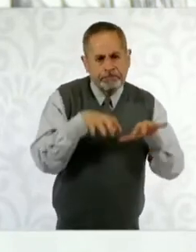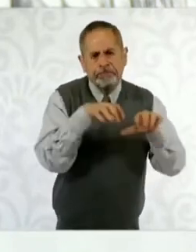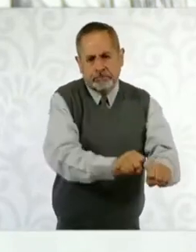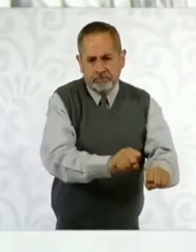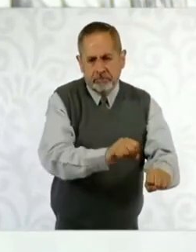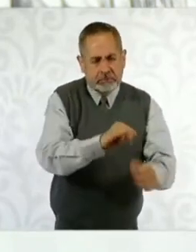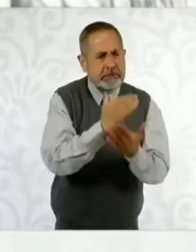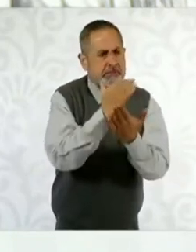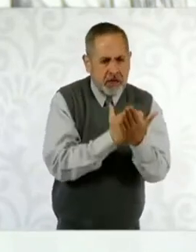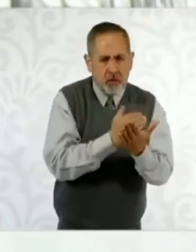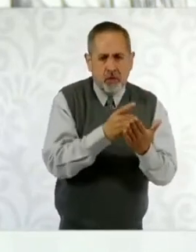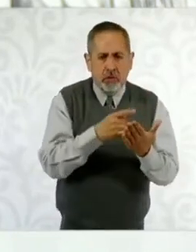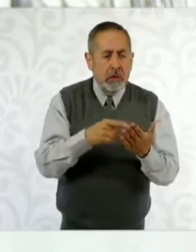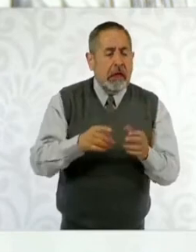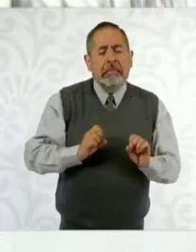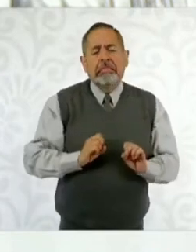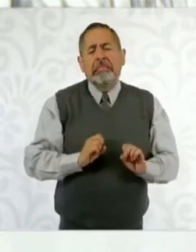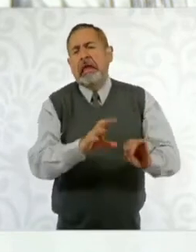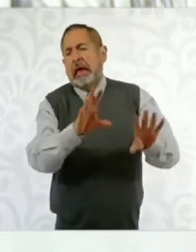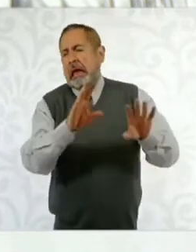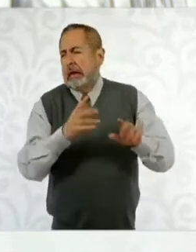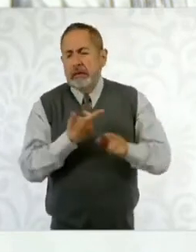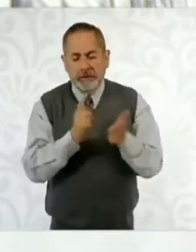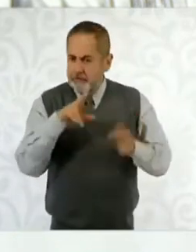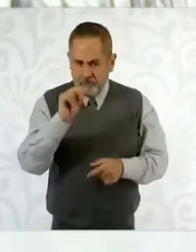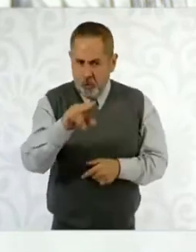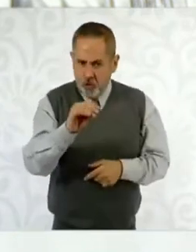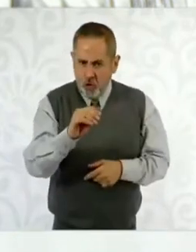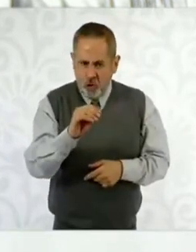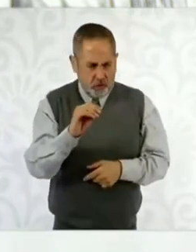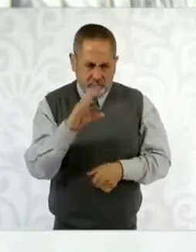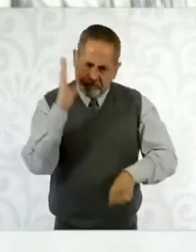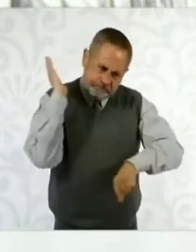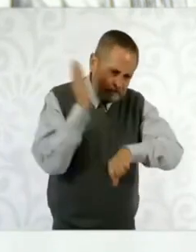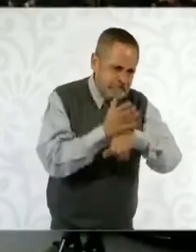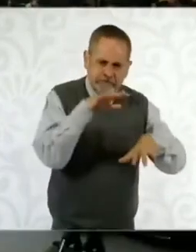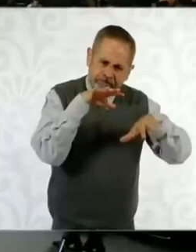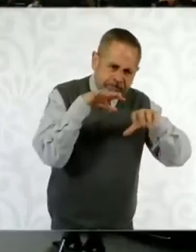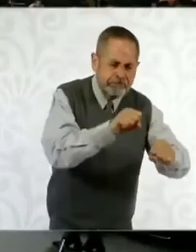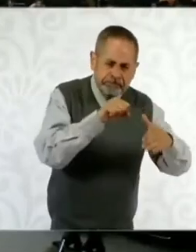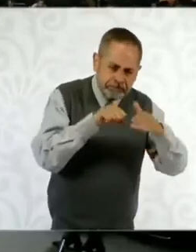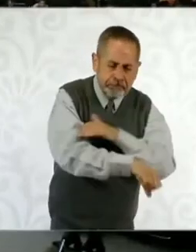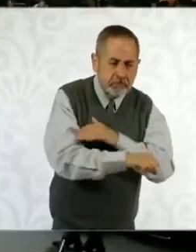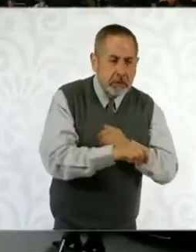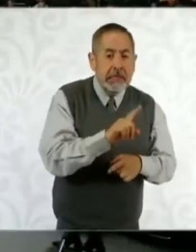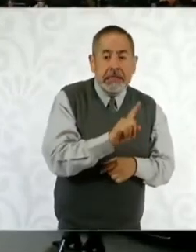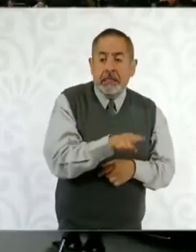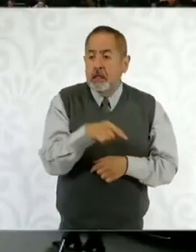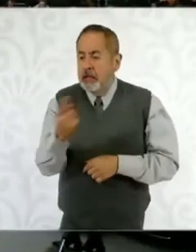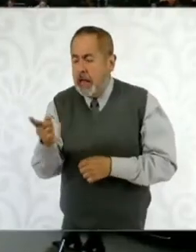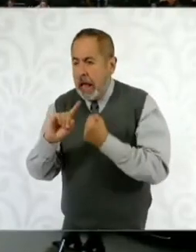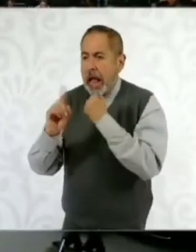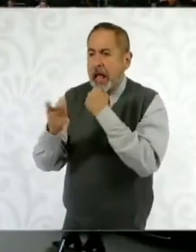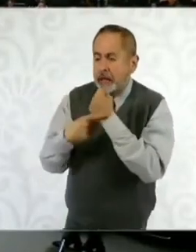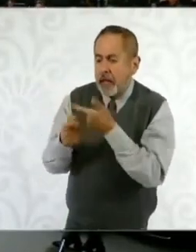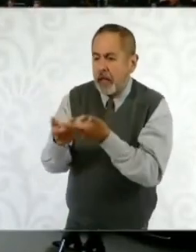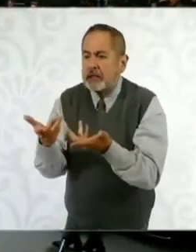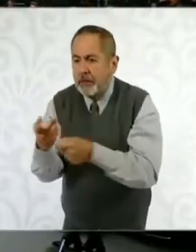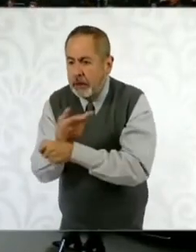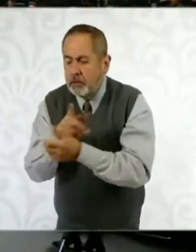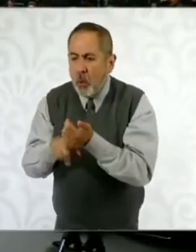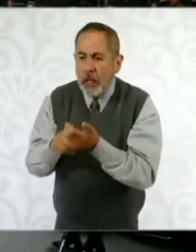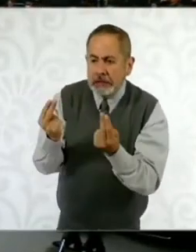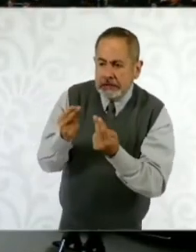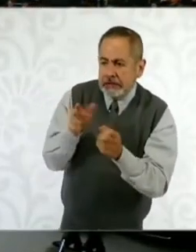para disminuir la impunidad, cero impunidad como llamamos, y al mismo tiempo atender las causas. Es decir, veracidad en la